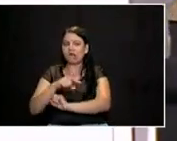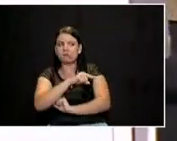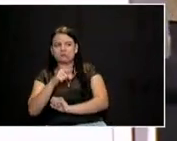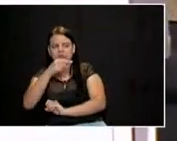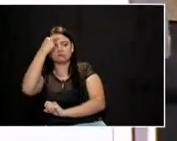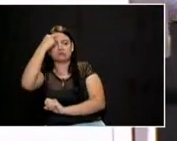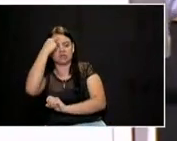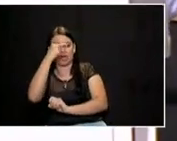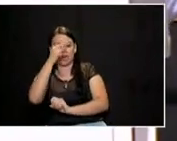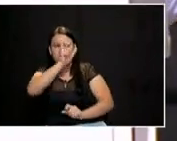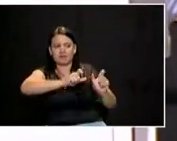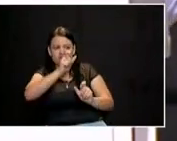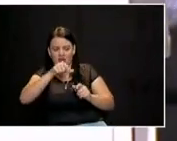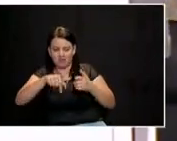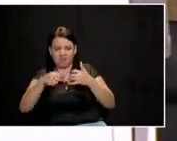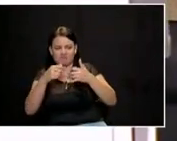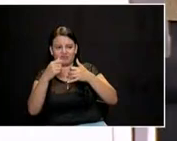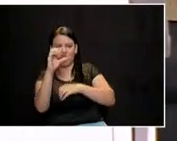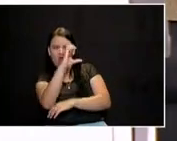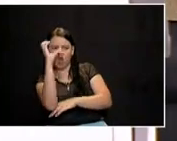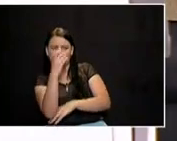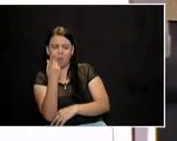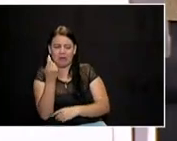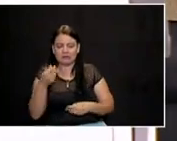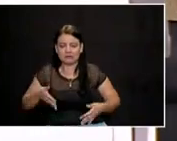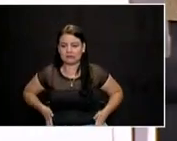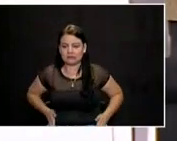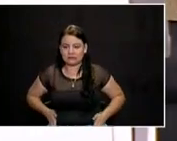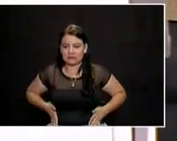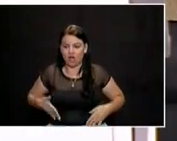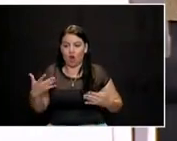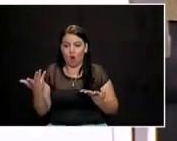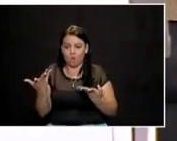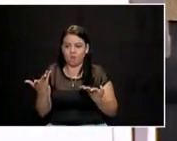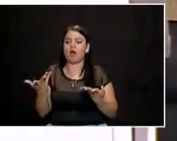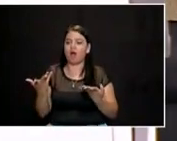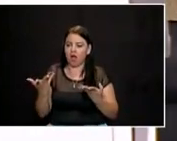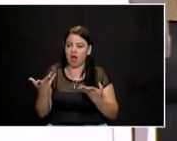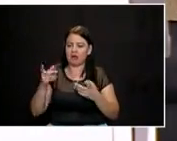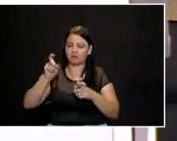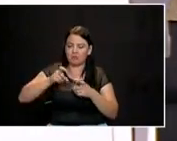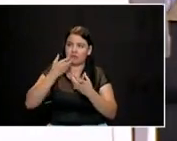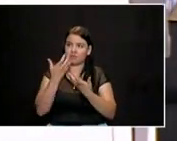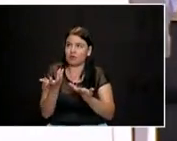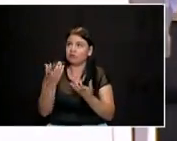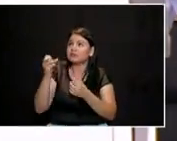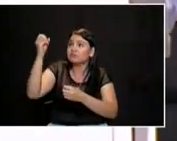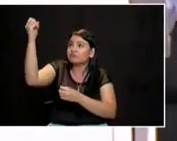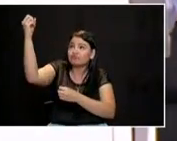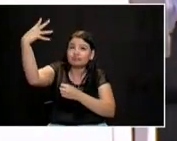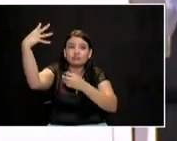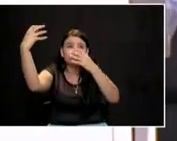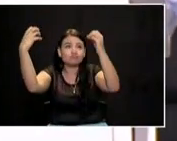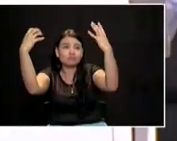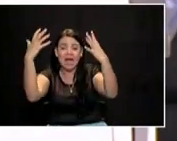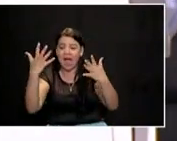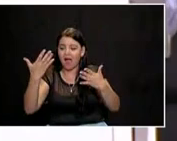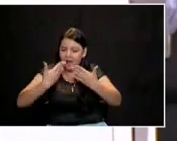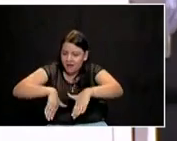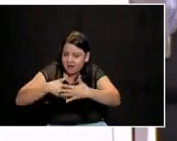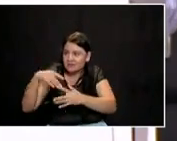gerente que se preocupara del bolsillo de los ciudadanos, ya tendríamos alumbrado LED para bajarle el costo de las tarifas de alumbrado público a los